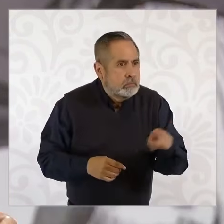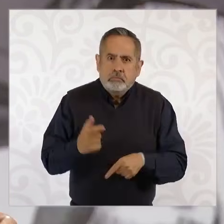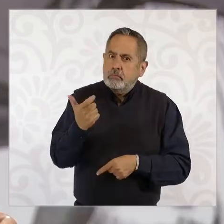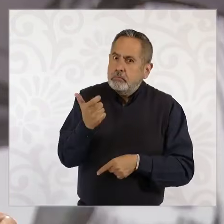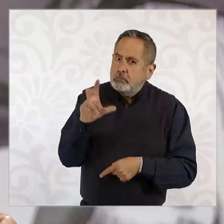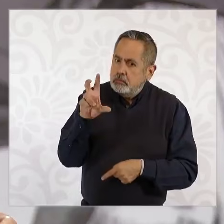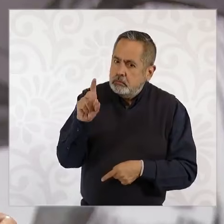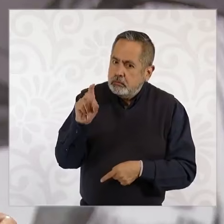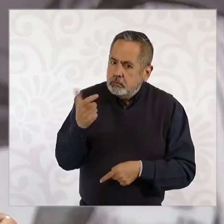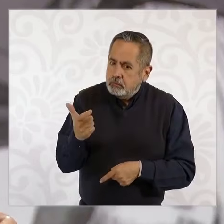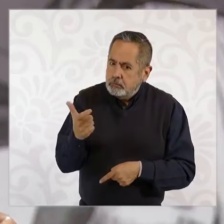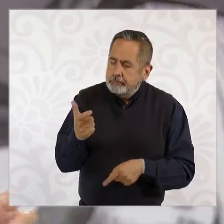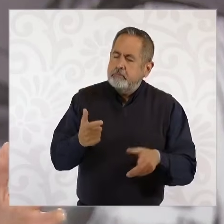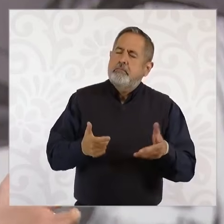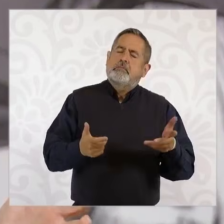el diésel.